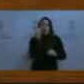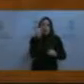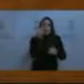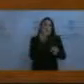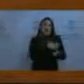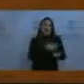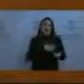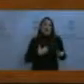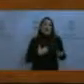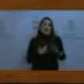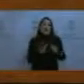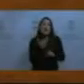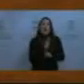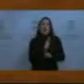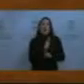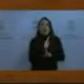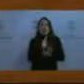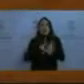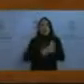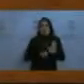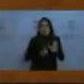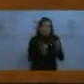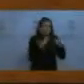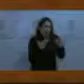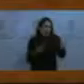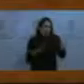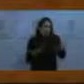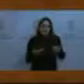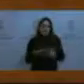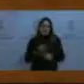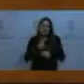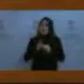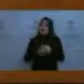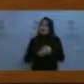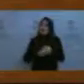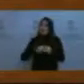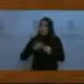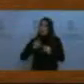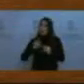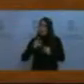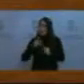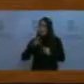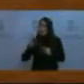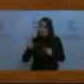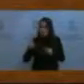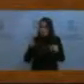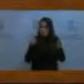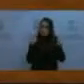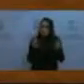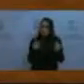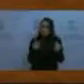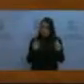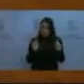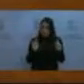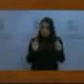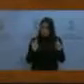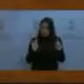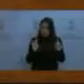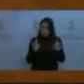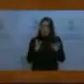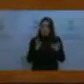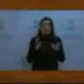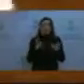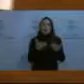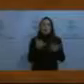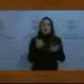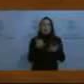completar la moción y lo agradecemos. Y hay una segunda moción de Izquierda Unida, y me voy a detener un segundo aquí, que lo que pide